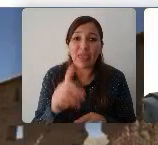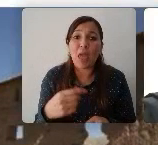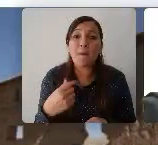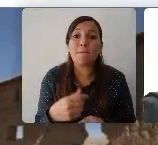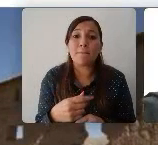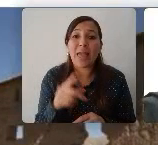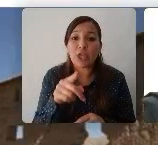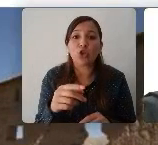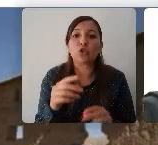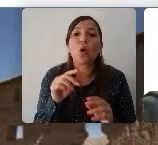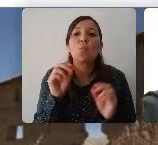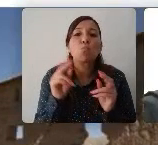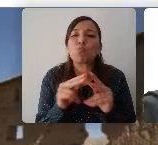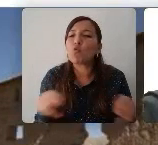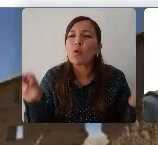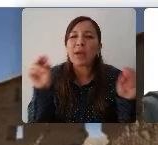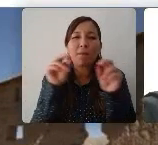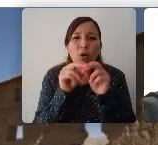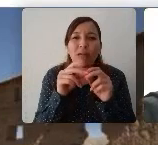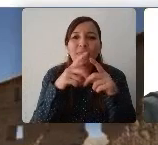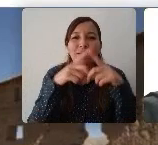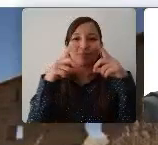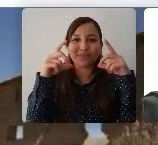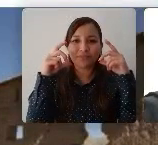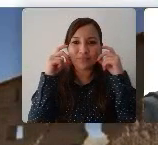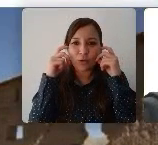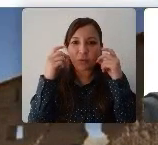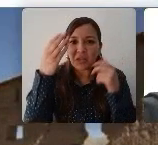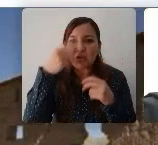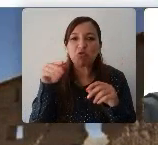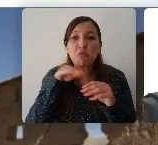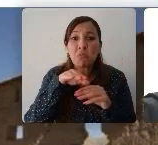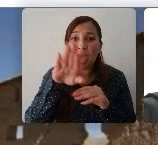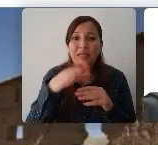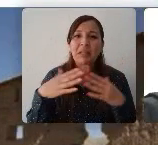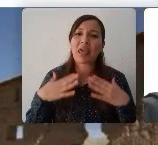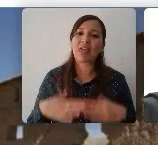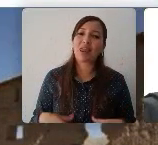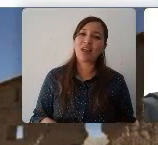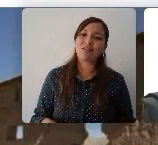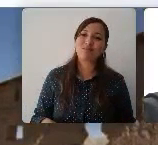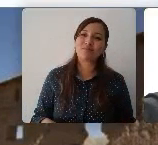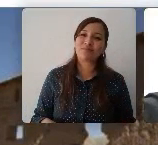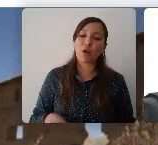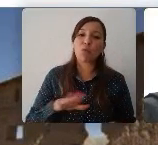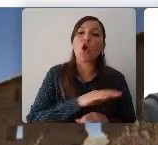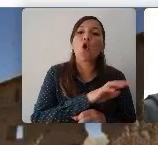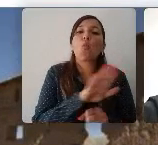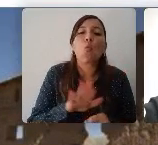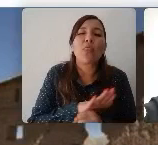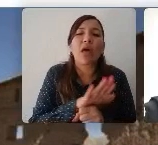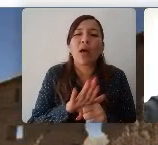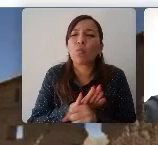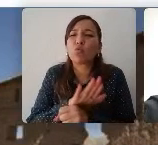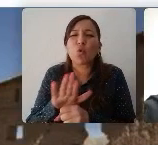están cumpliendo con todas las medidas de bioseguridad. Entonces, ¿qué más de poder conocer estos territorios, donde podemos